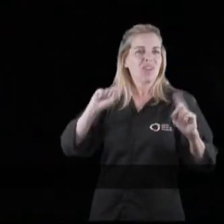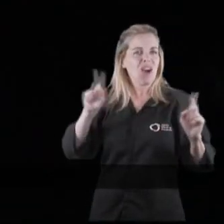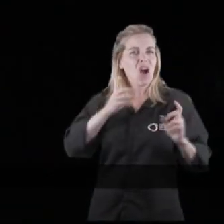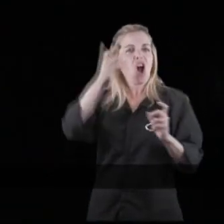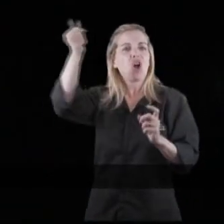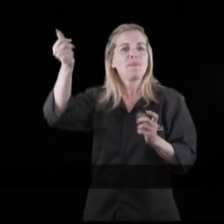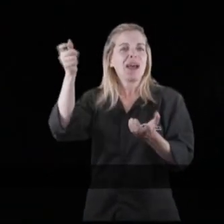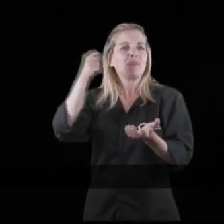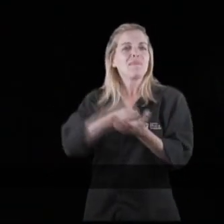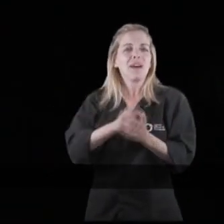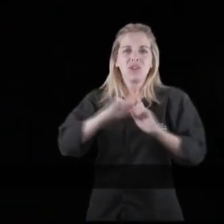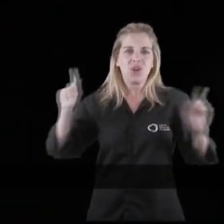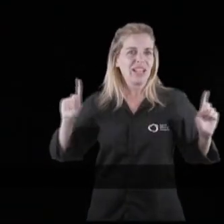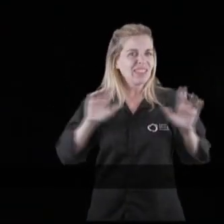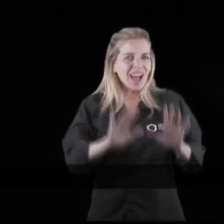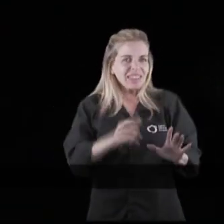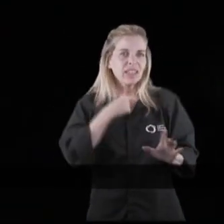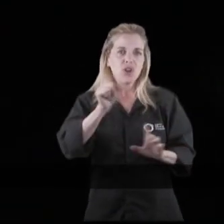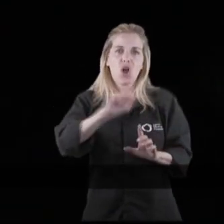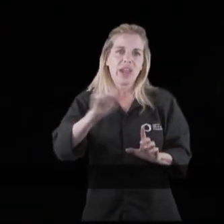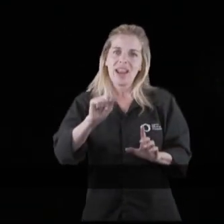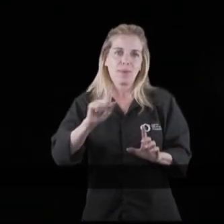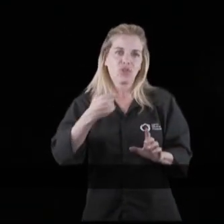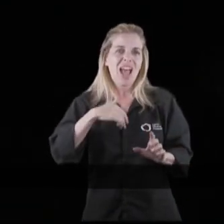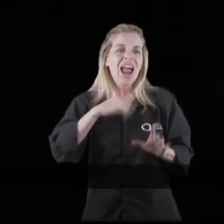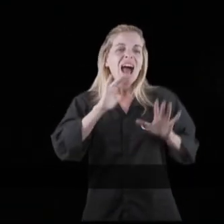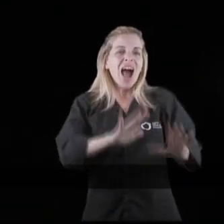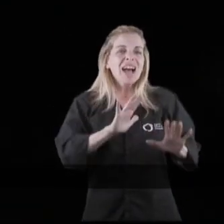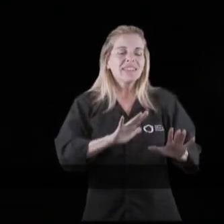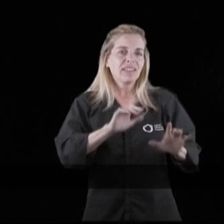Esa no es la Argentina que nosotros queremos. No es la Argentina que nosotros